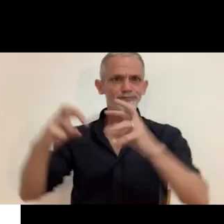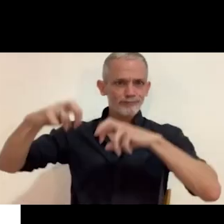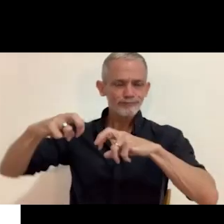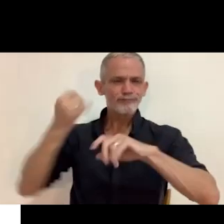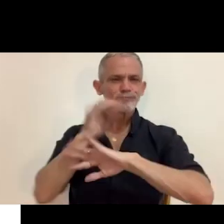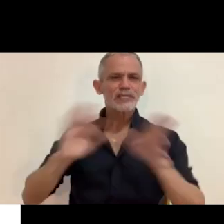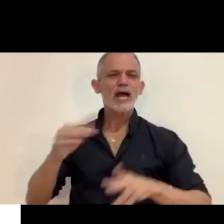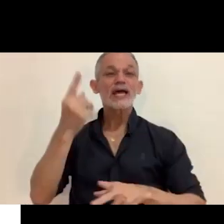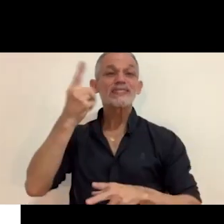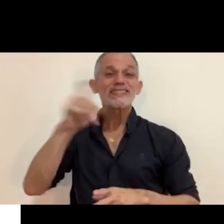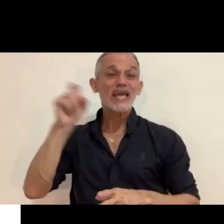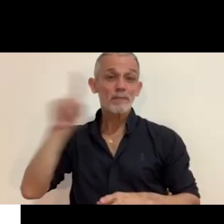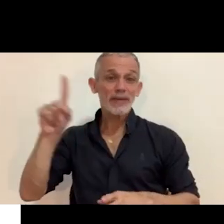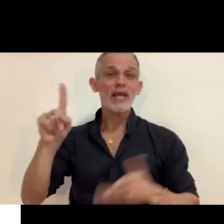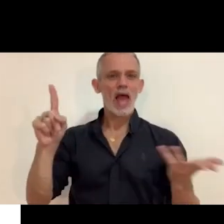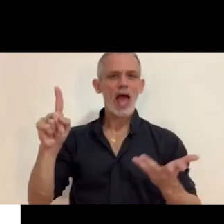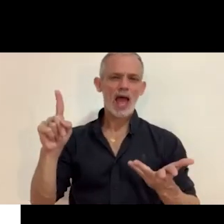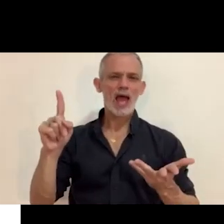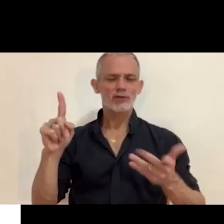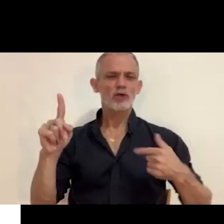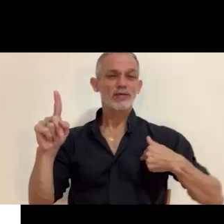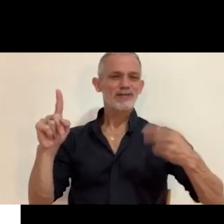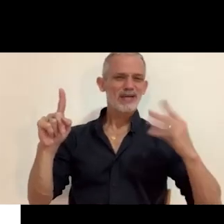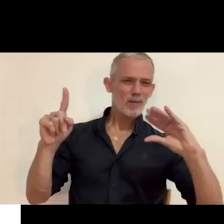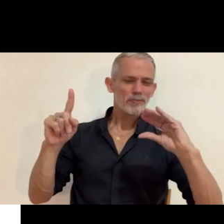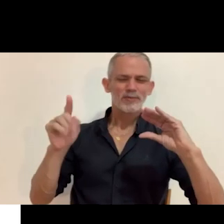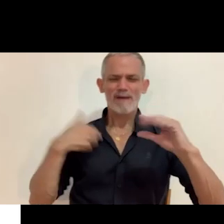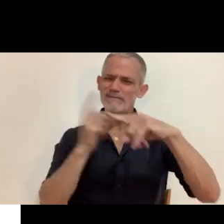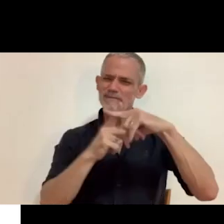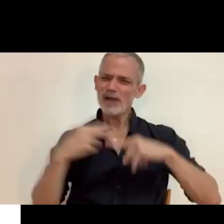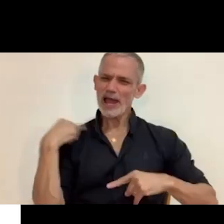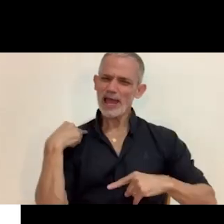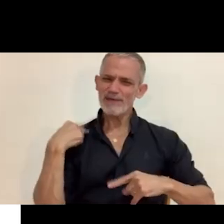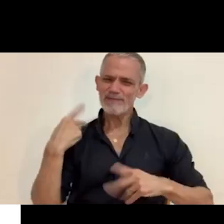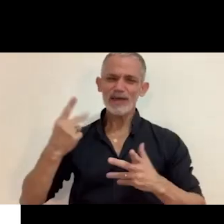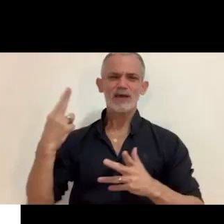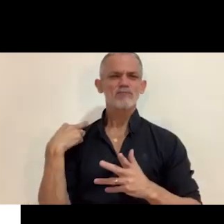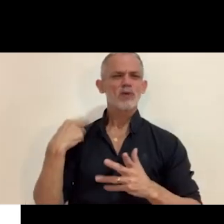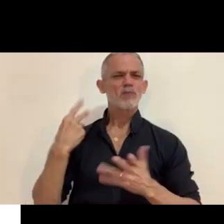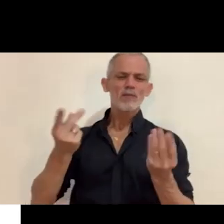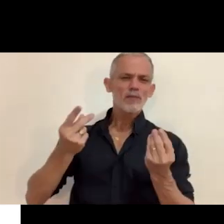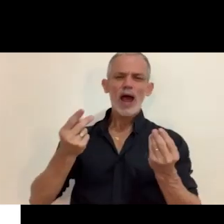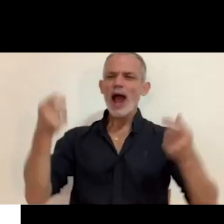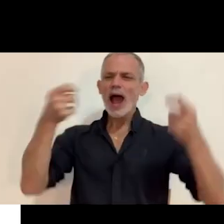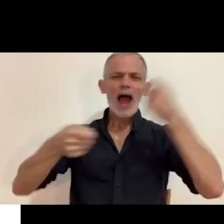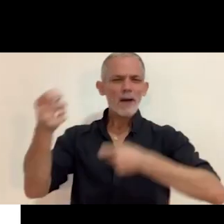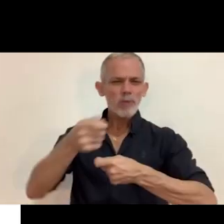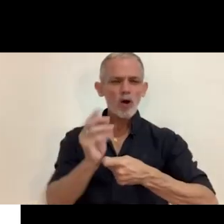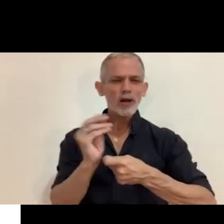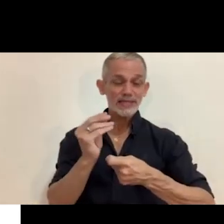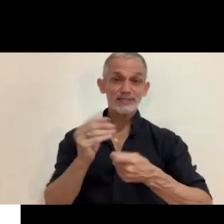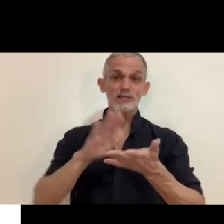de 100.000, el empleador va a calcular los aportes y contribuciones